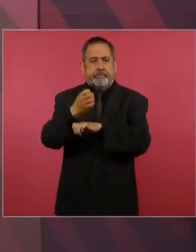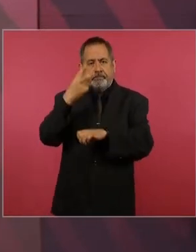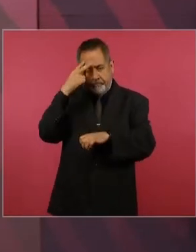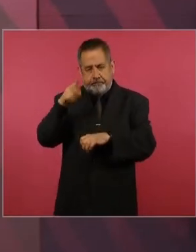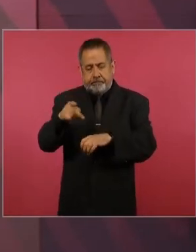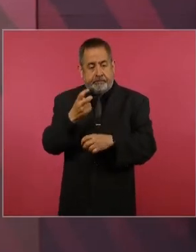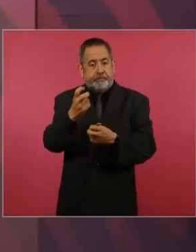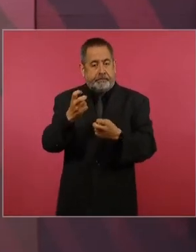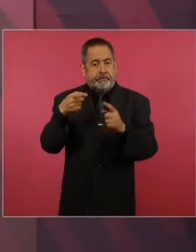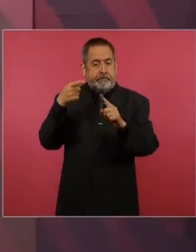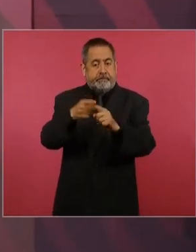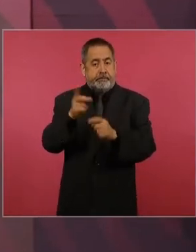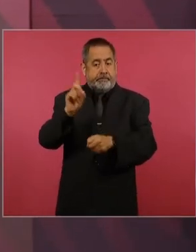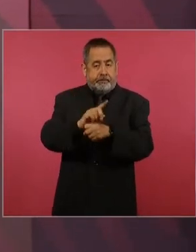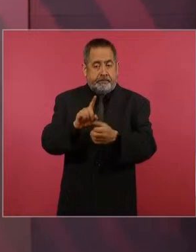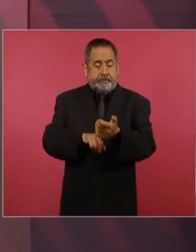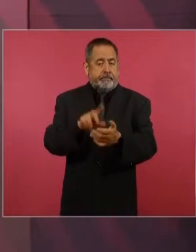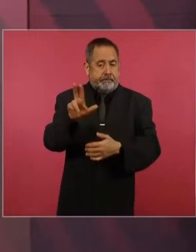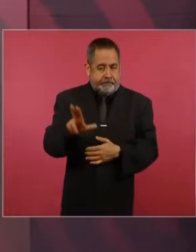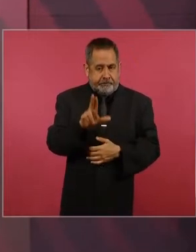Para eso es el martes.